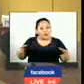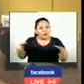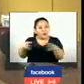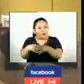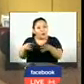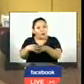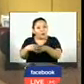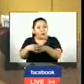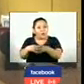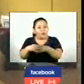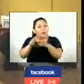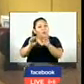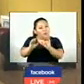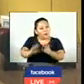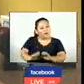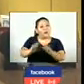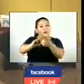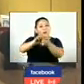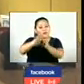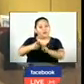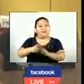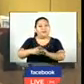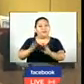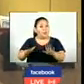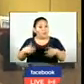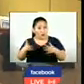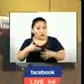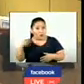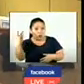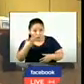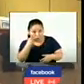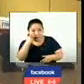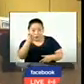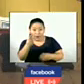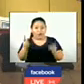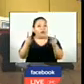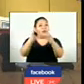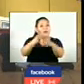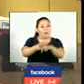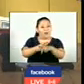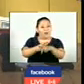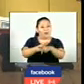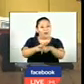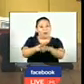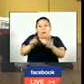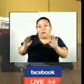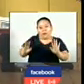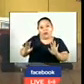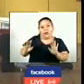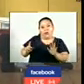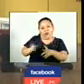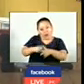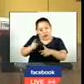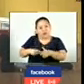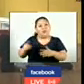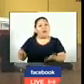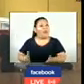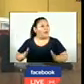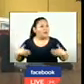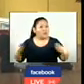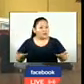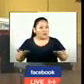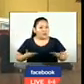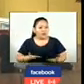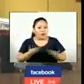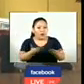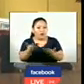para empezar a cambiar esto porque si queremos que ver cambios hay que hay que accionar pues hay